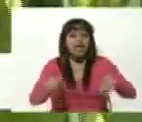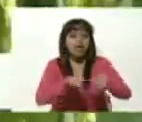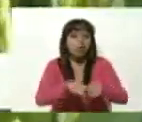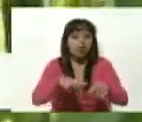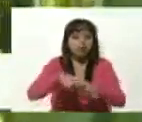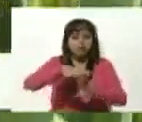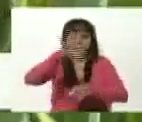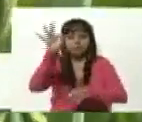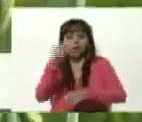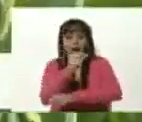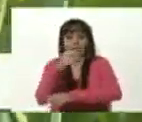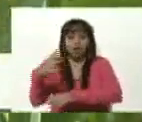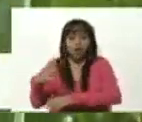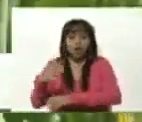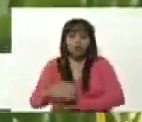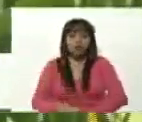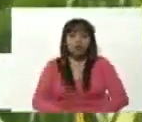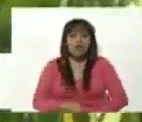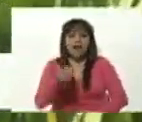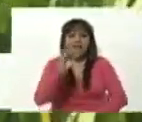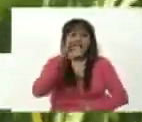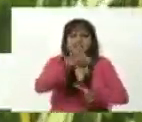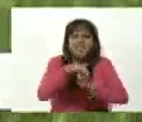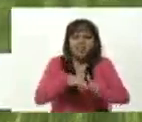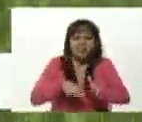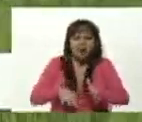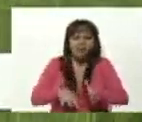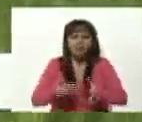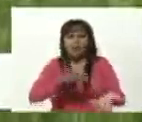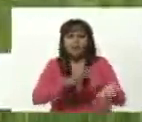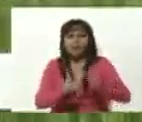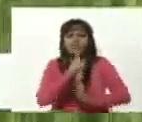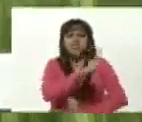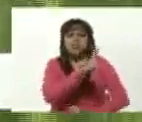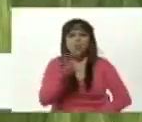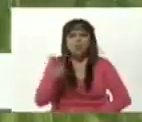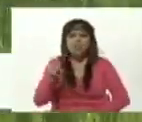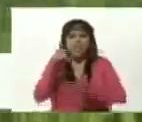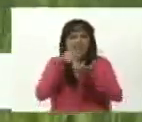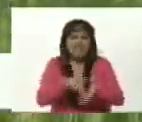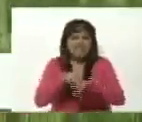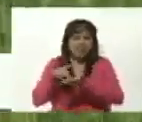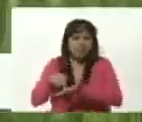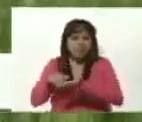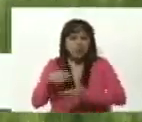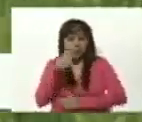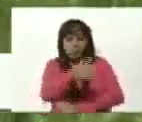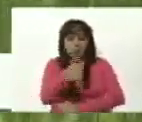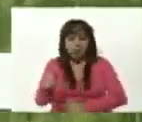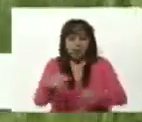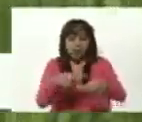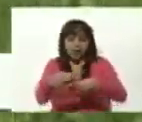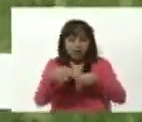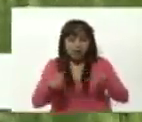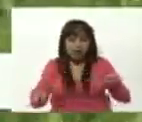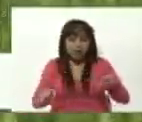ACP18FL. Este cultivo fue sembrado a una densidad de 140 kilos por hectárea. Es un